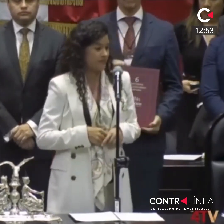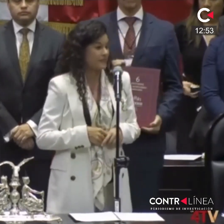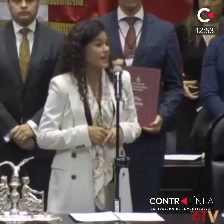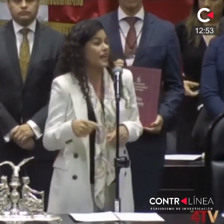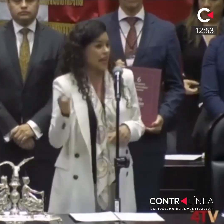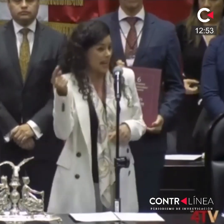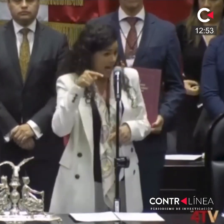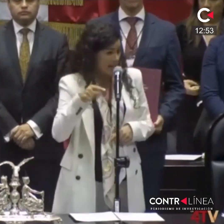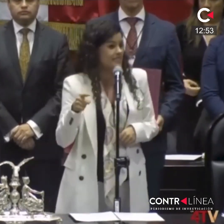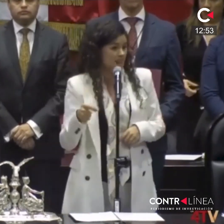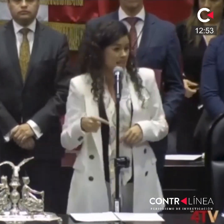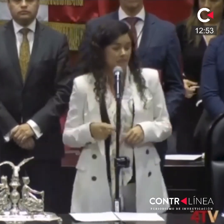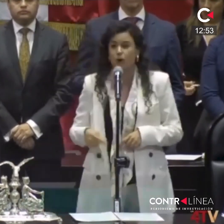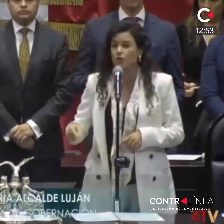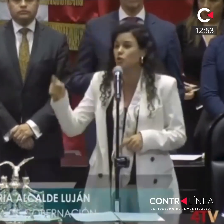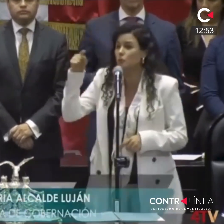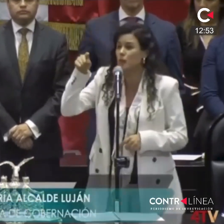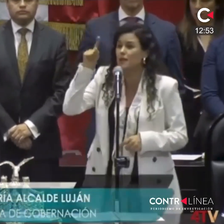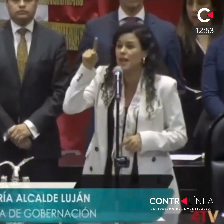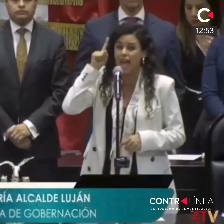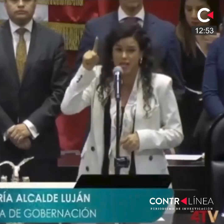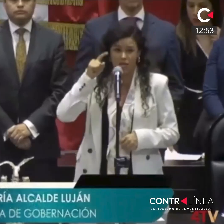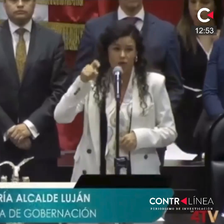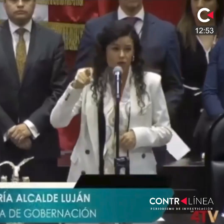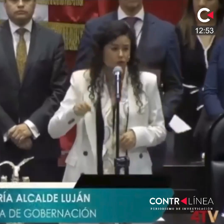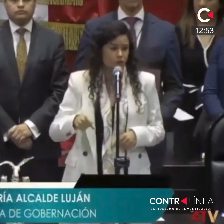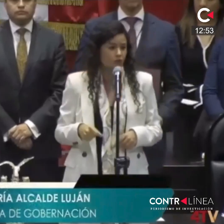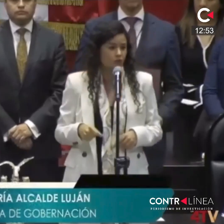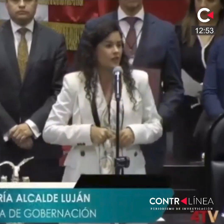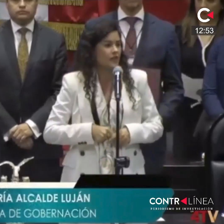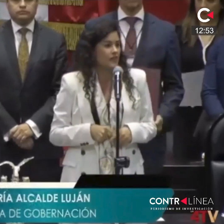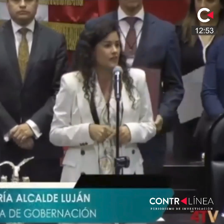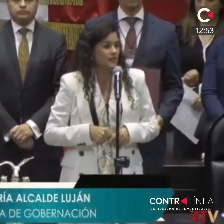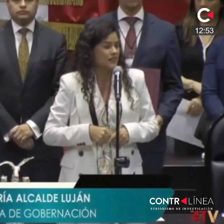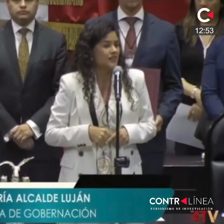adelante regresan por sus privilegios